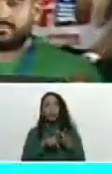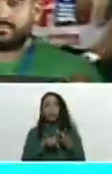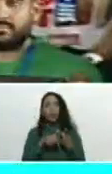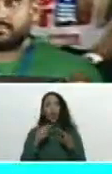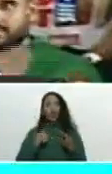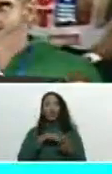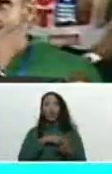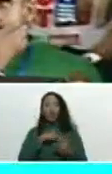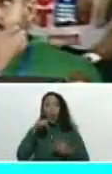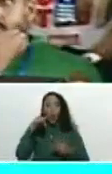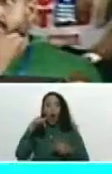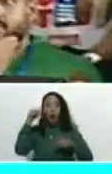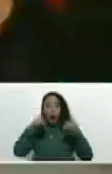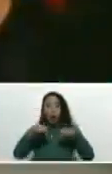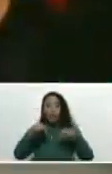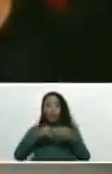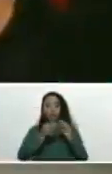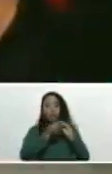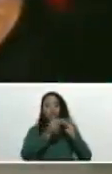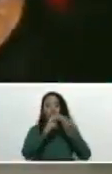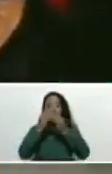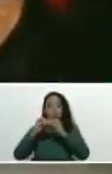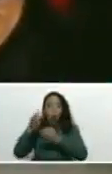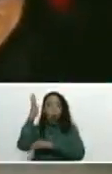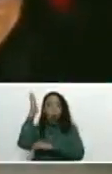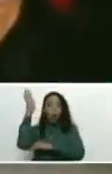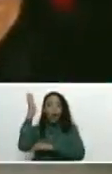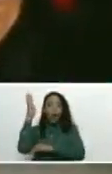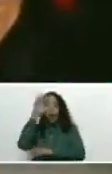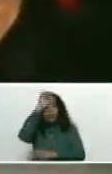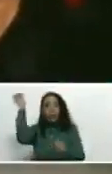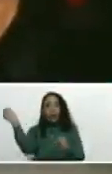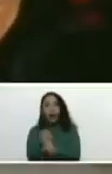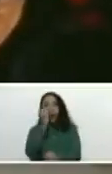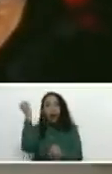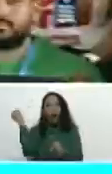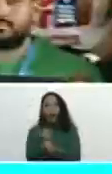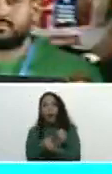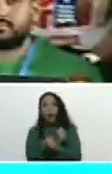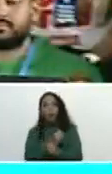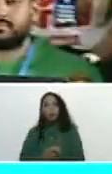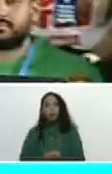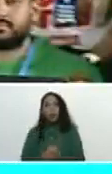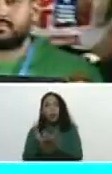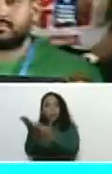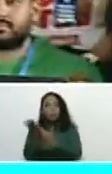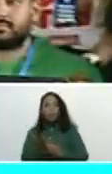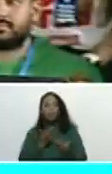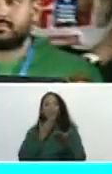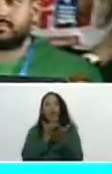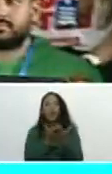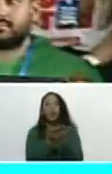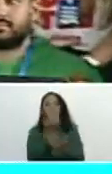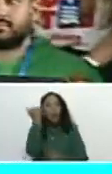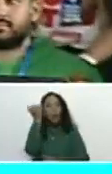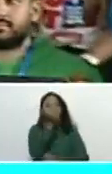Nosotros estamos haciendo esta jornada de trabajo, recibiendo las propuestas de